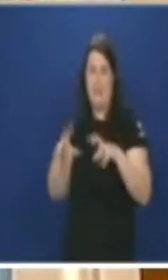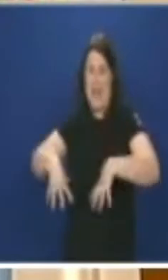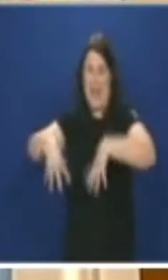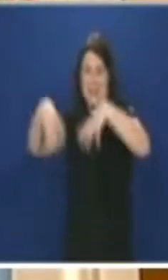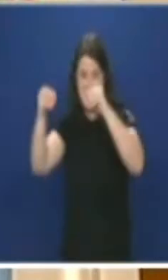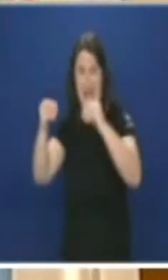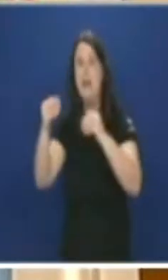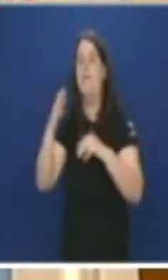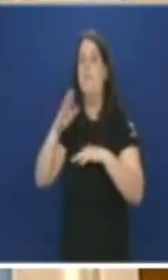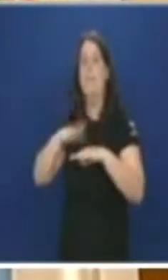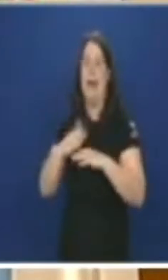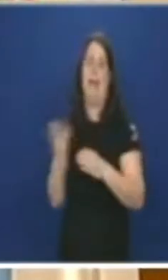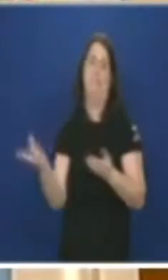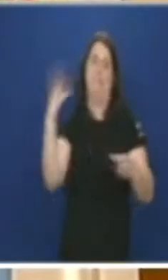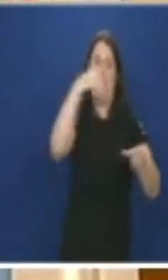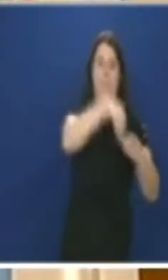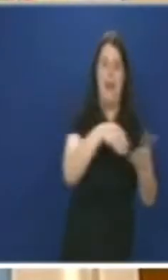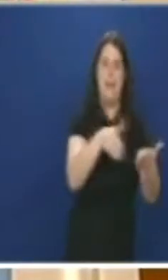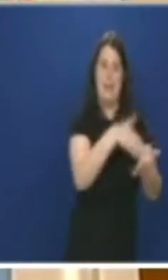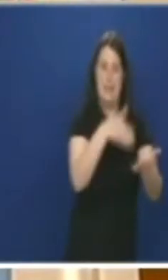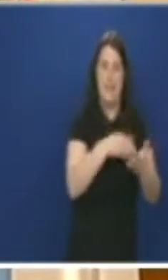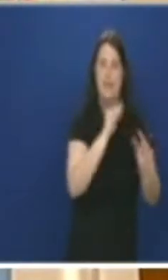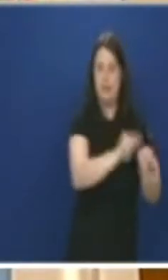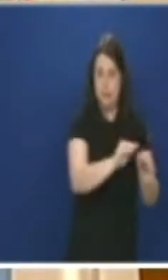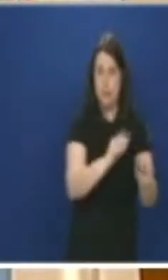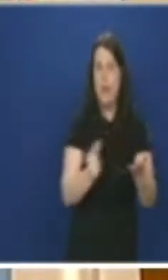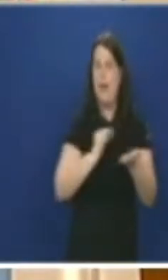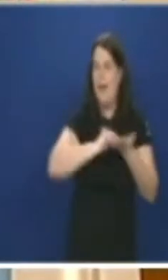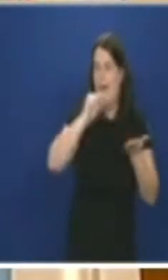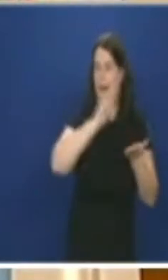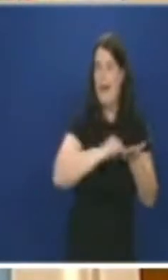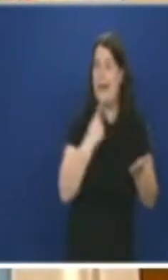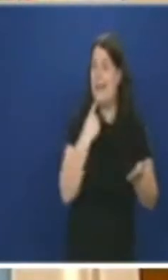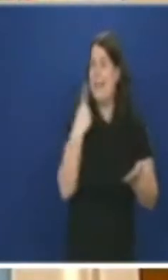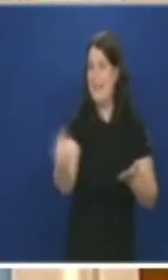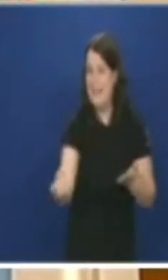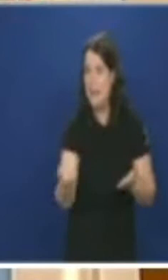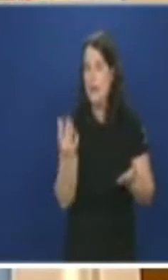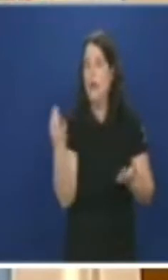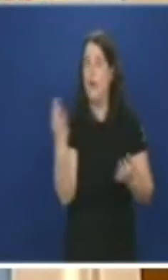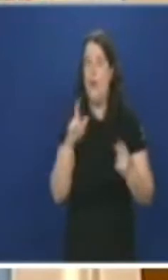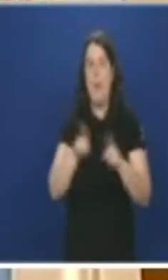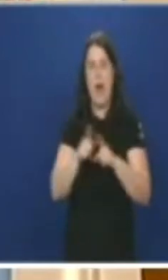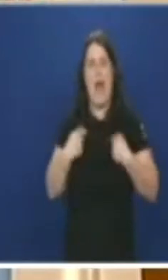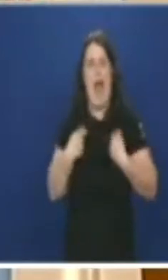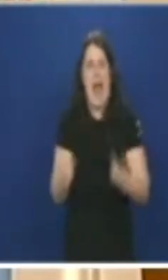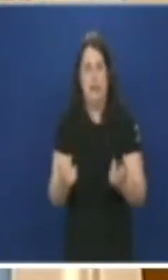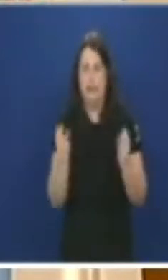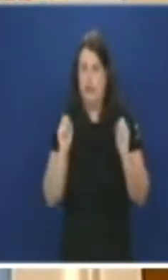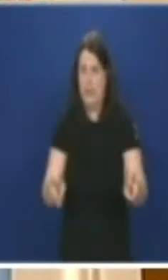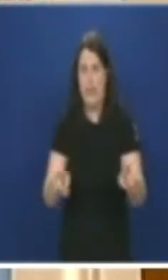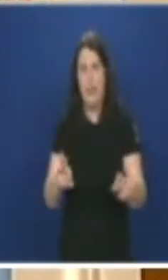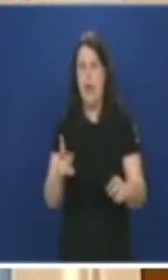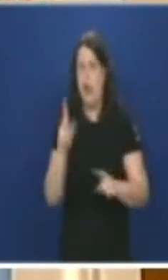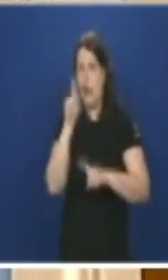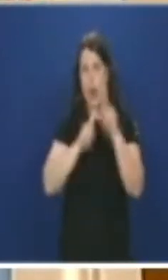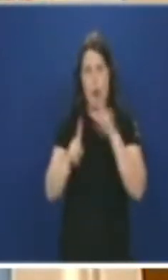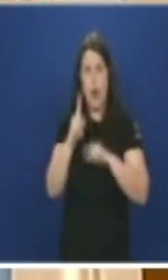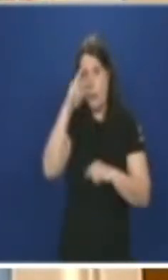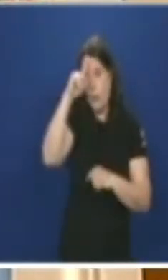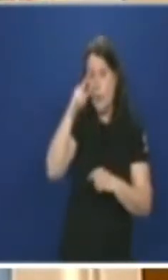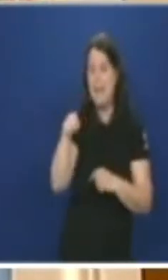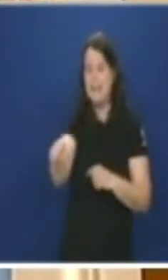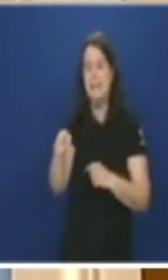niño, coa delicada postdata: «Vuelvo a recordarle que no repare en gastos para la obtención y envío de